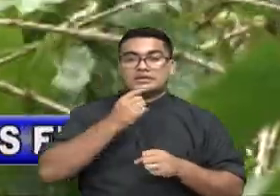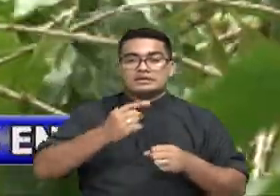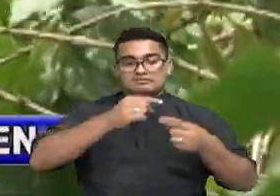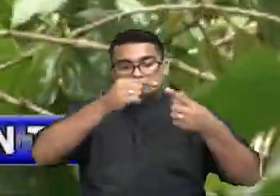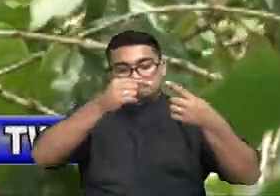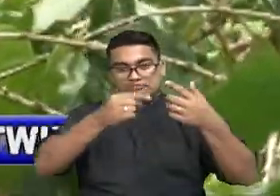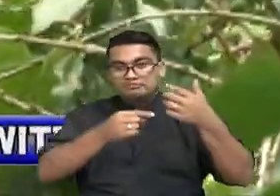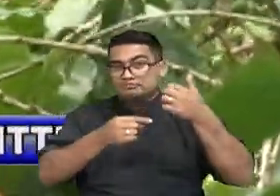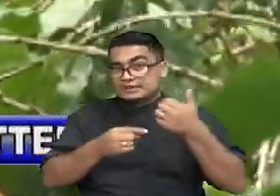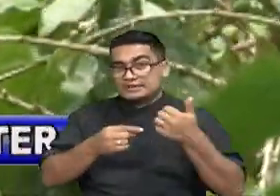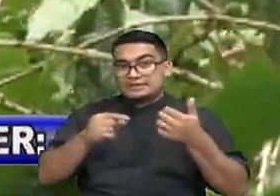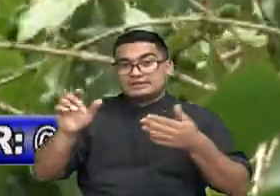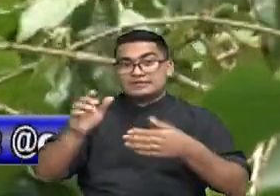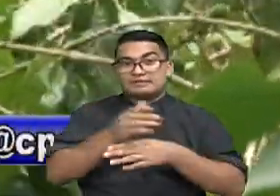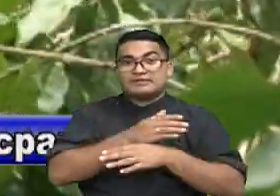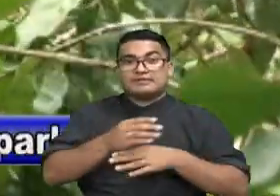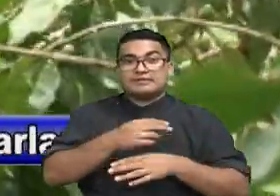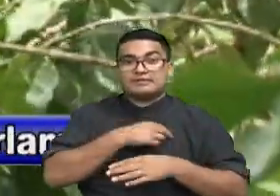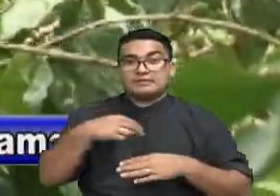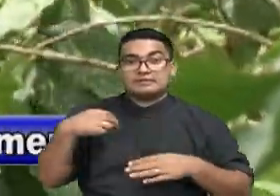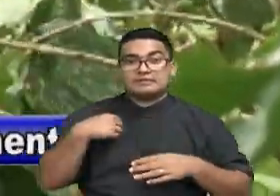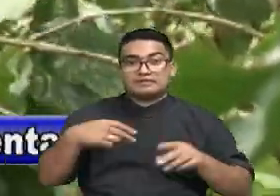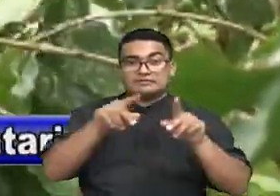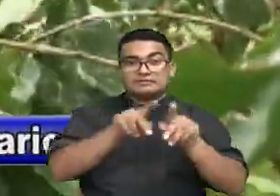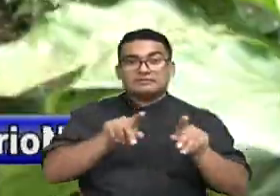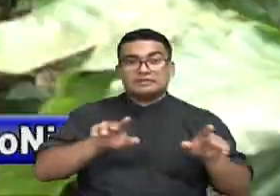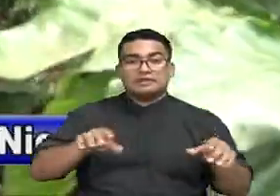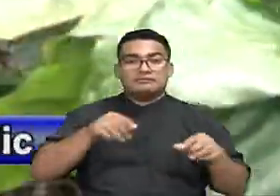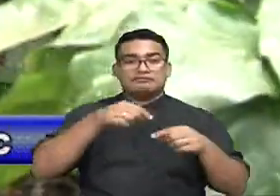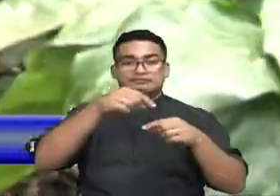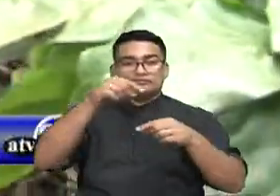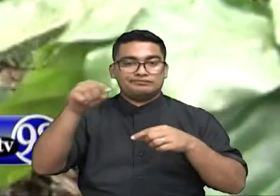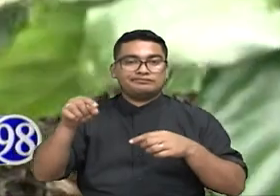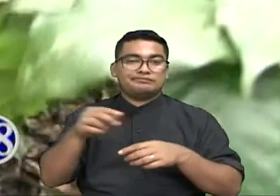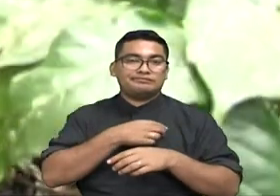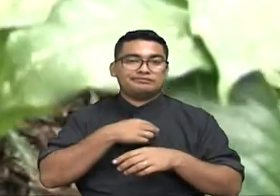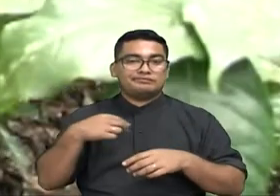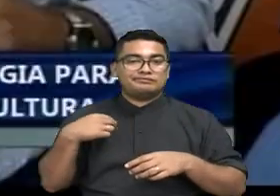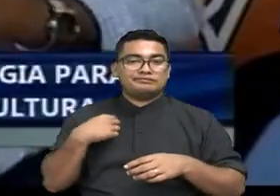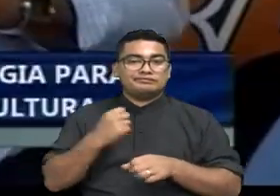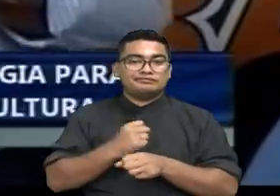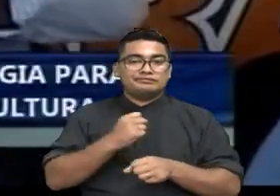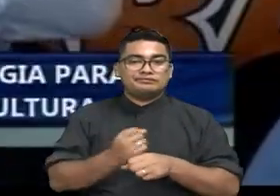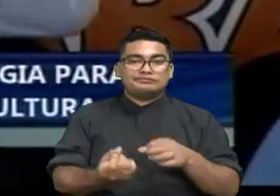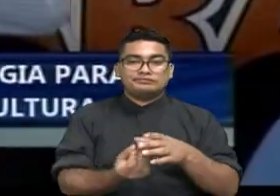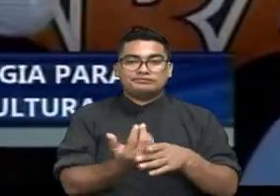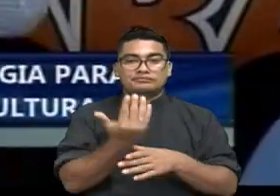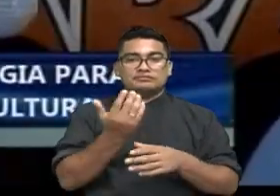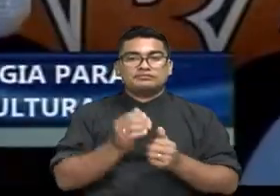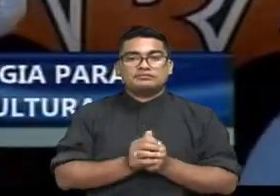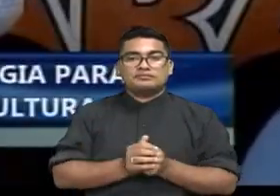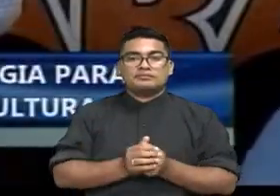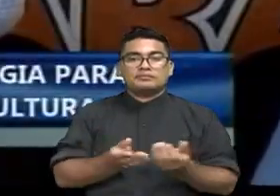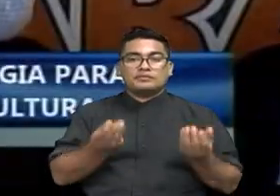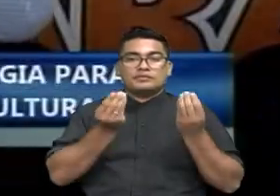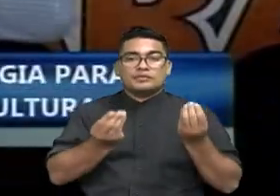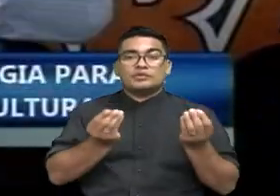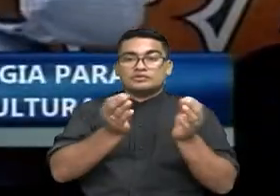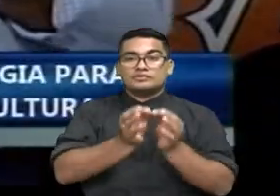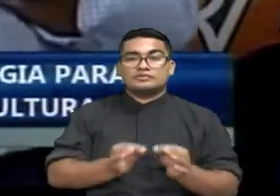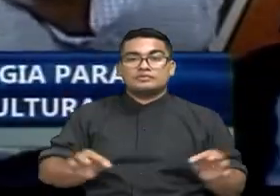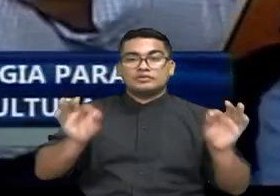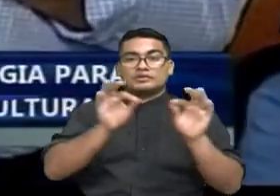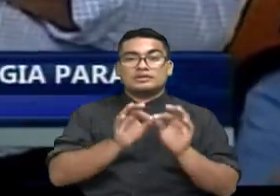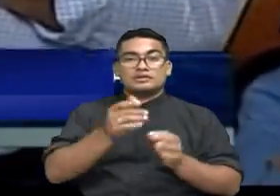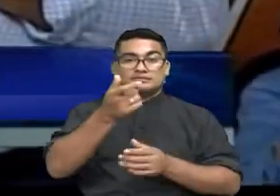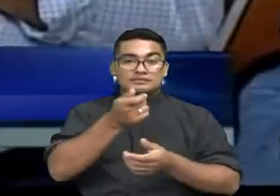deberán ser desarrolladas a través de planes municipales de producción. Es muy importante fortalecer